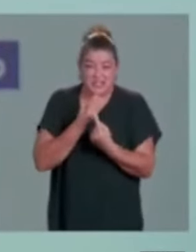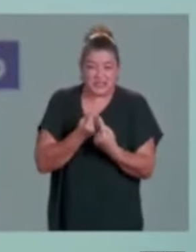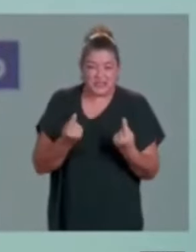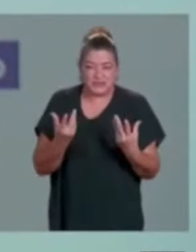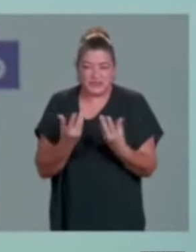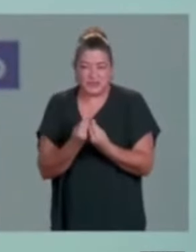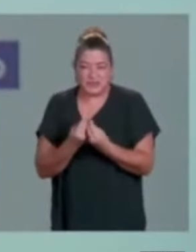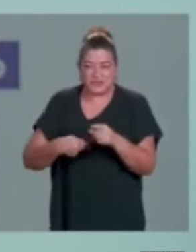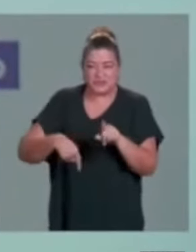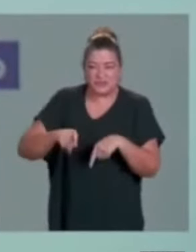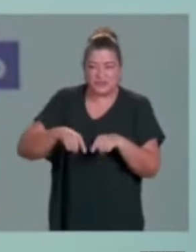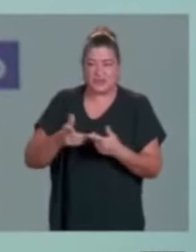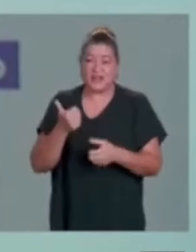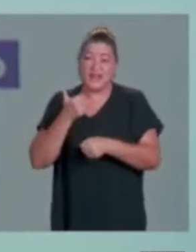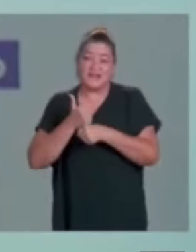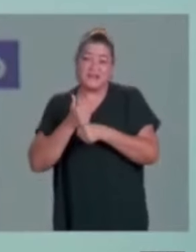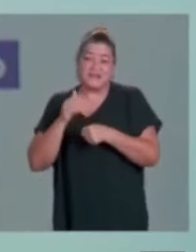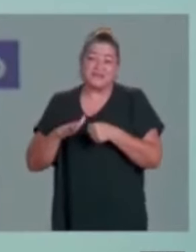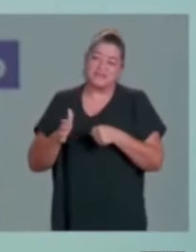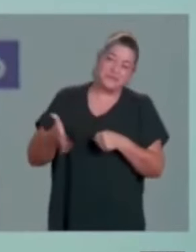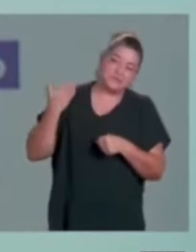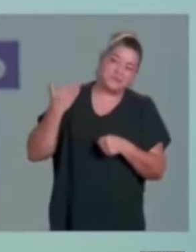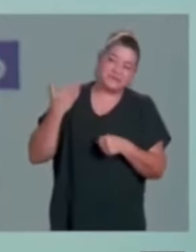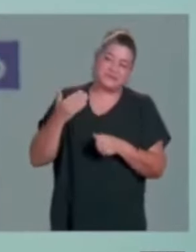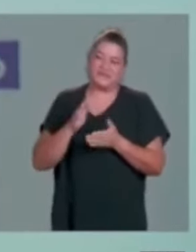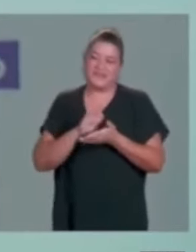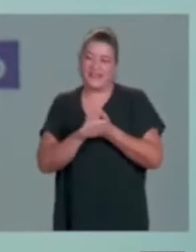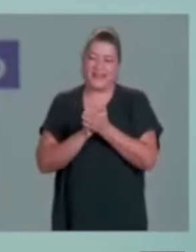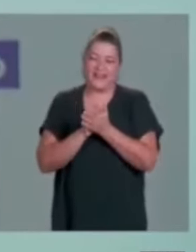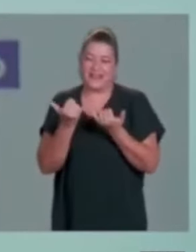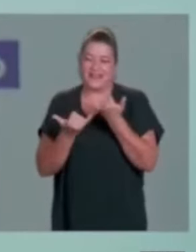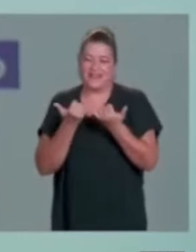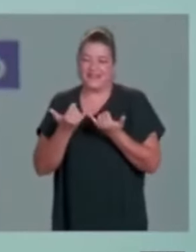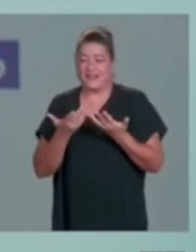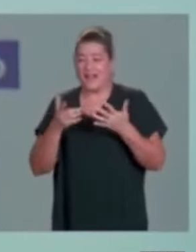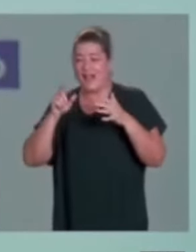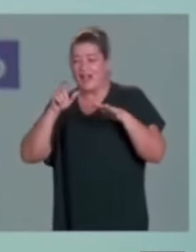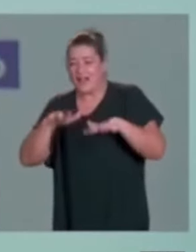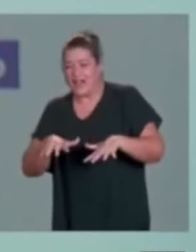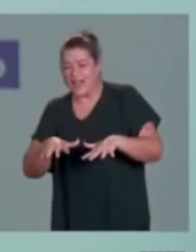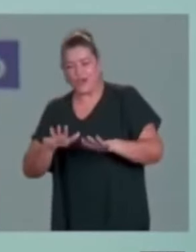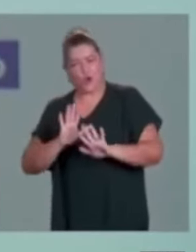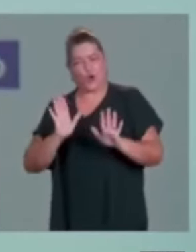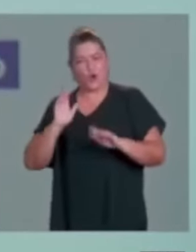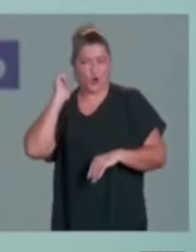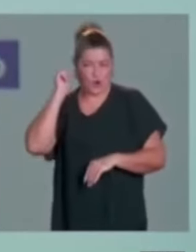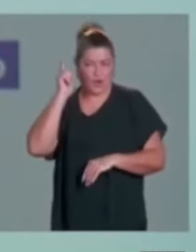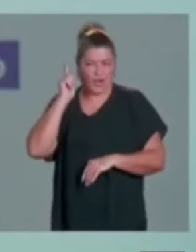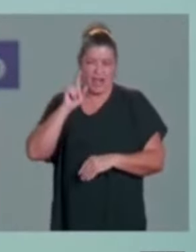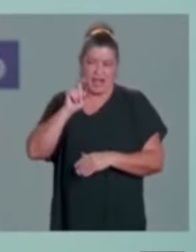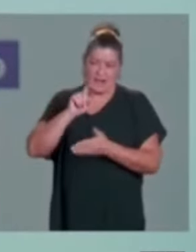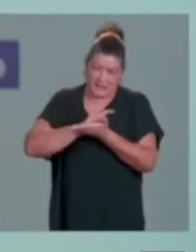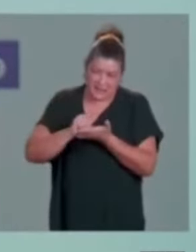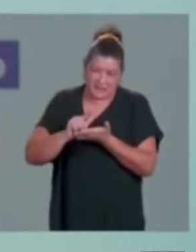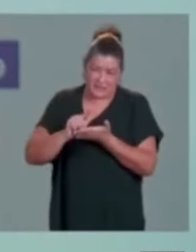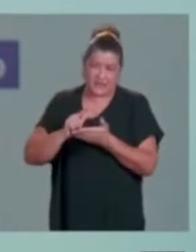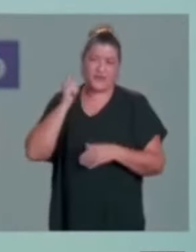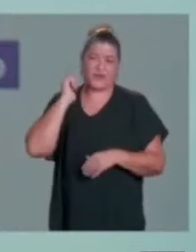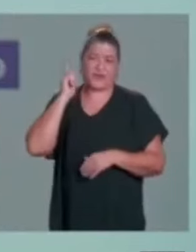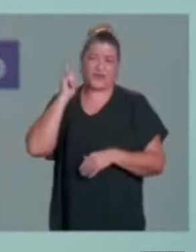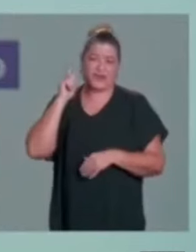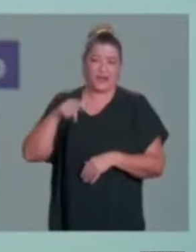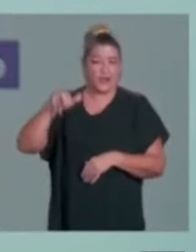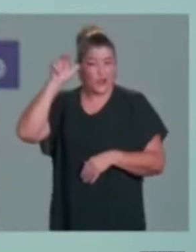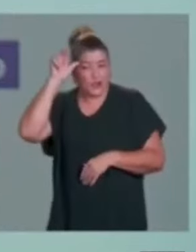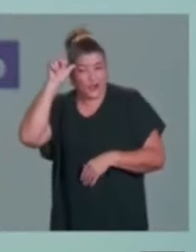que los abuelos y abuelos se traigan sus tenis, que no se seque el lago que cabe en mi jardín, que esté limpia el agua, que los conejos y las ovejas sean